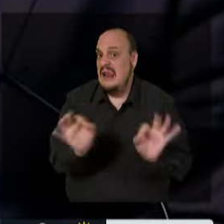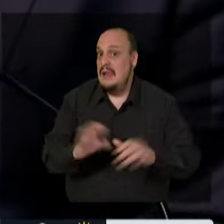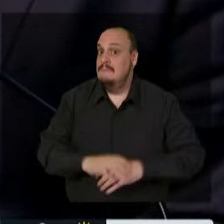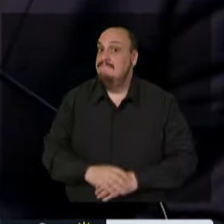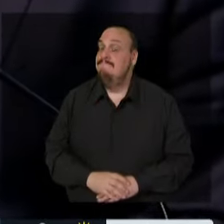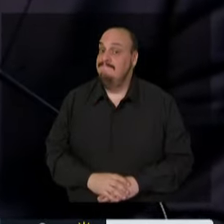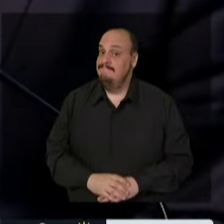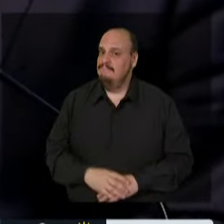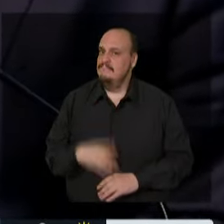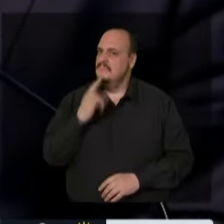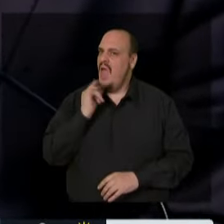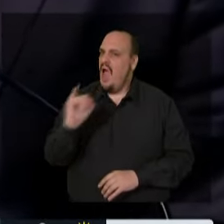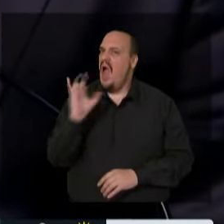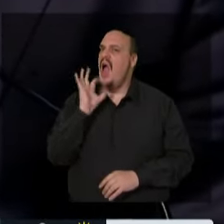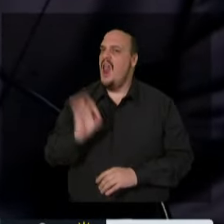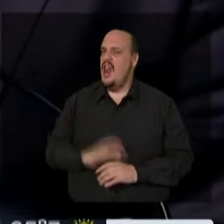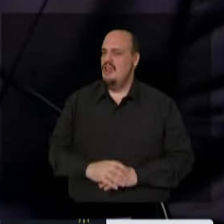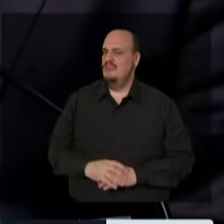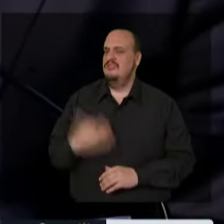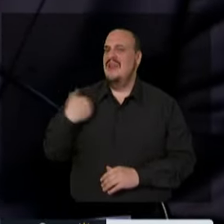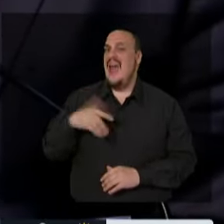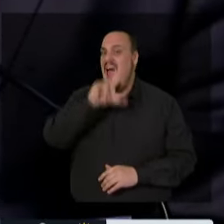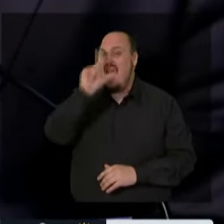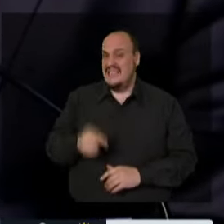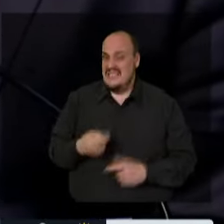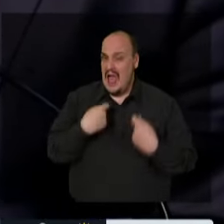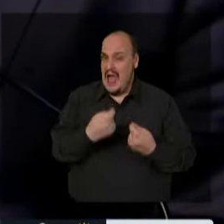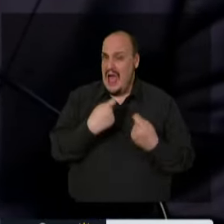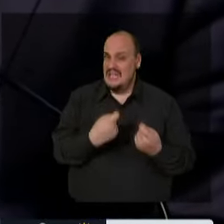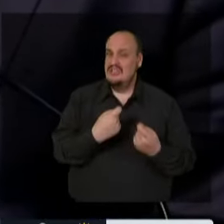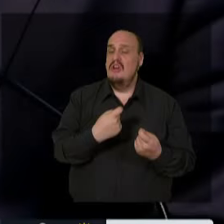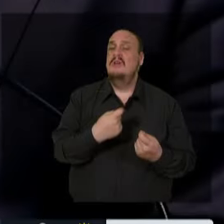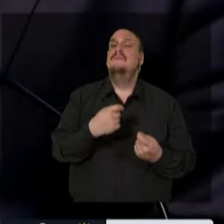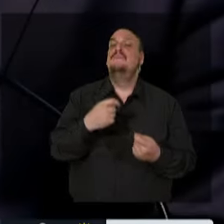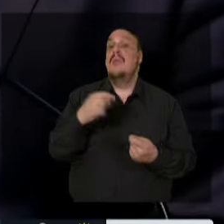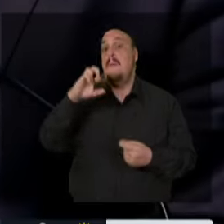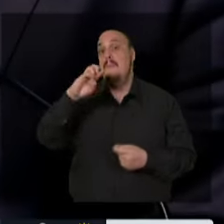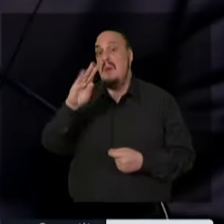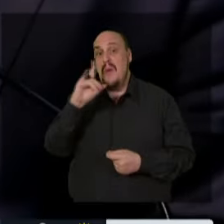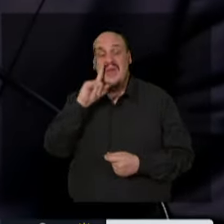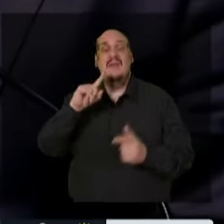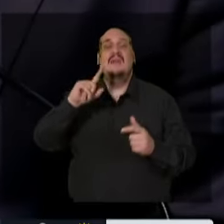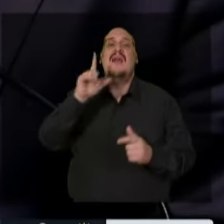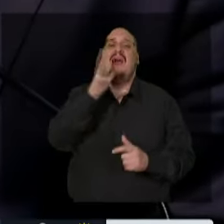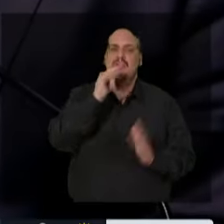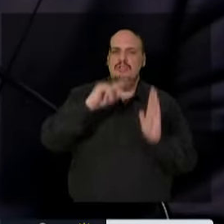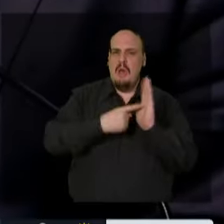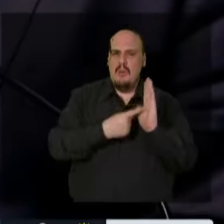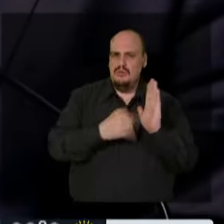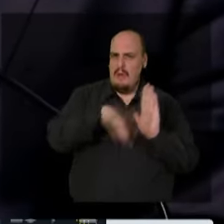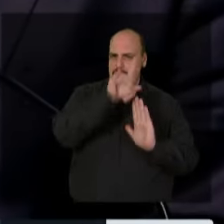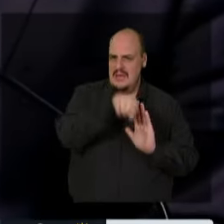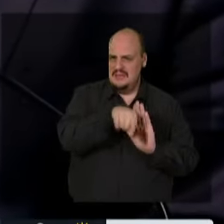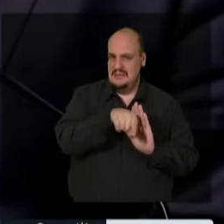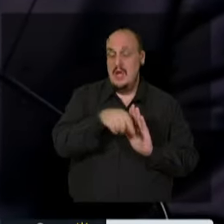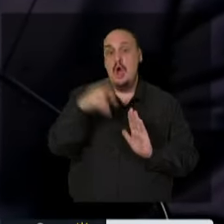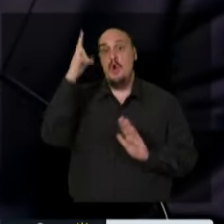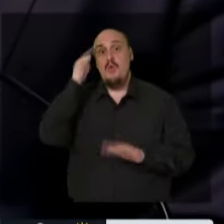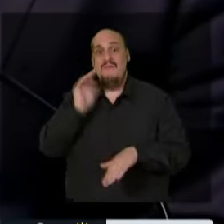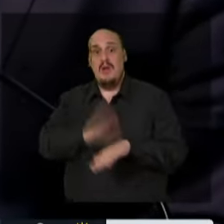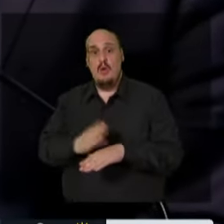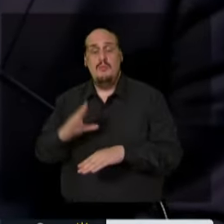voy a decir algo. Argentina tiene un déficit fiscal de más de 14 puntos del PBI y 9 se generan en el Banco